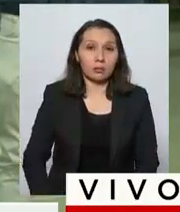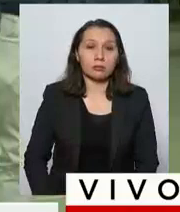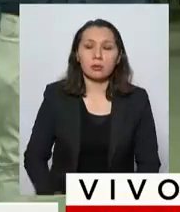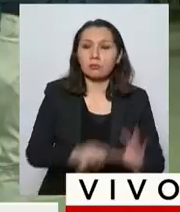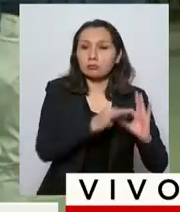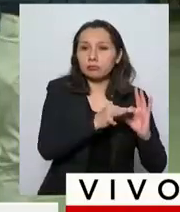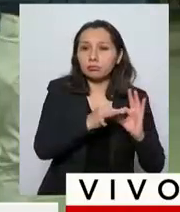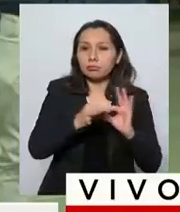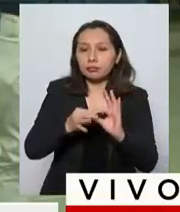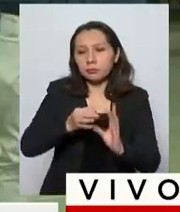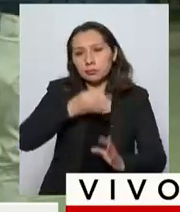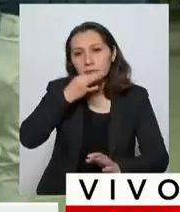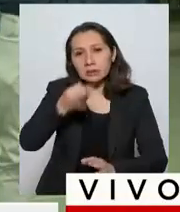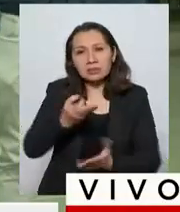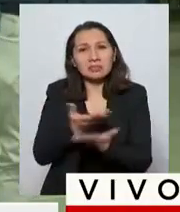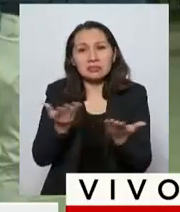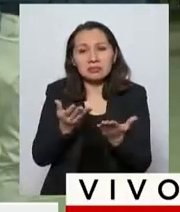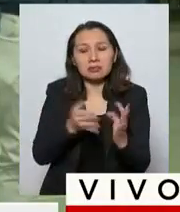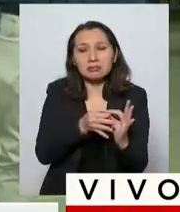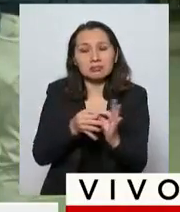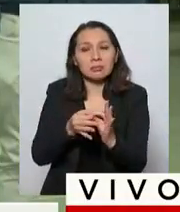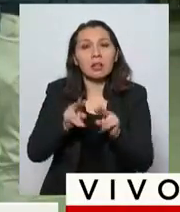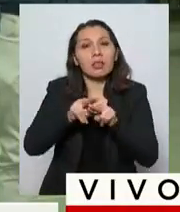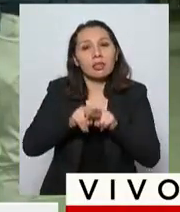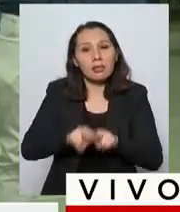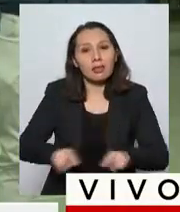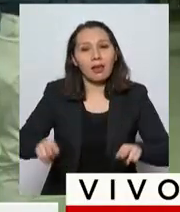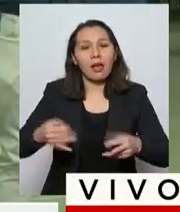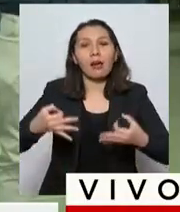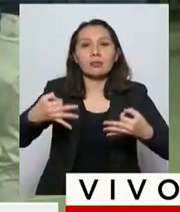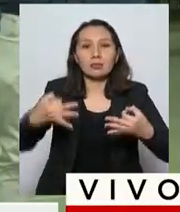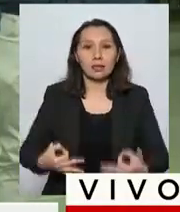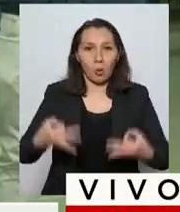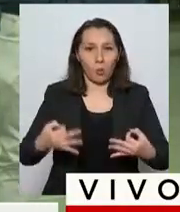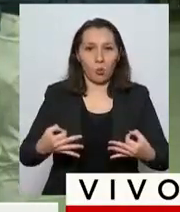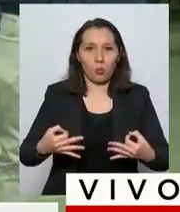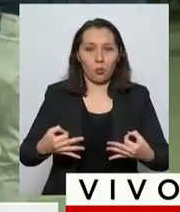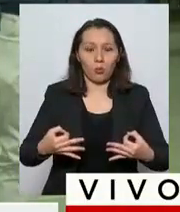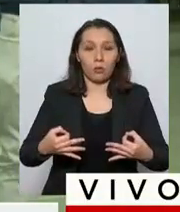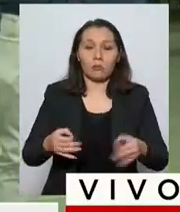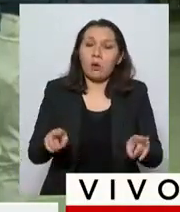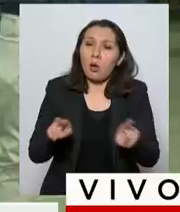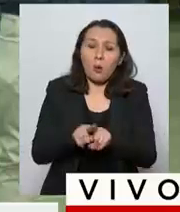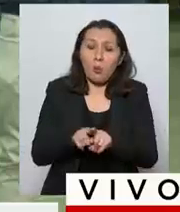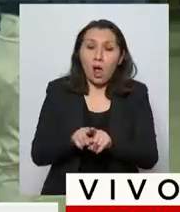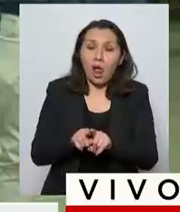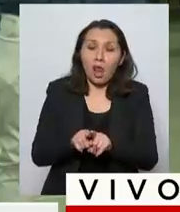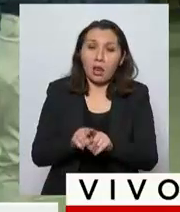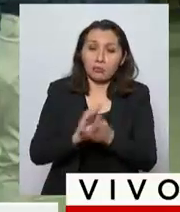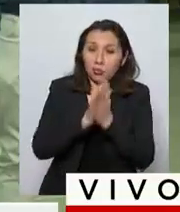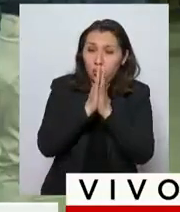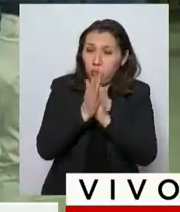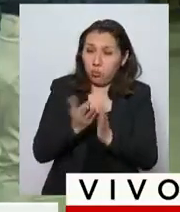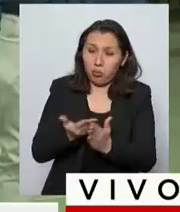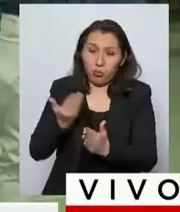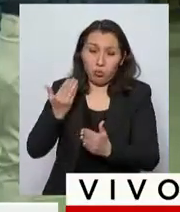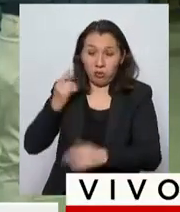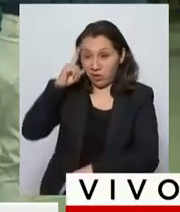un mensaje de tranquilidad, de seguridad. A pesar de todas las